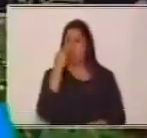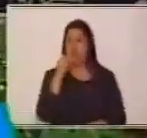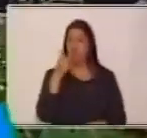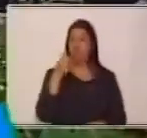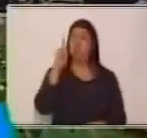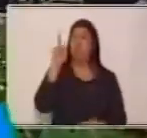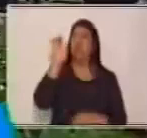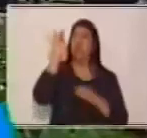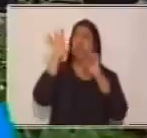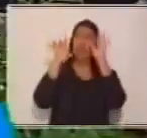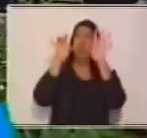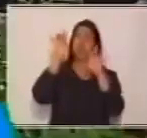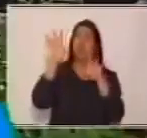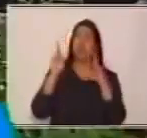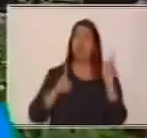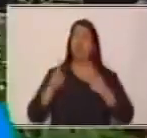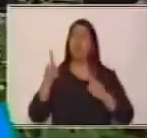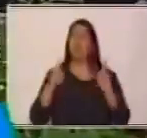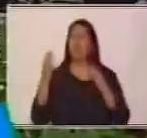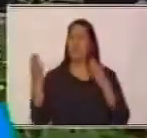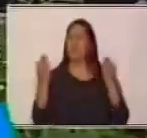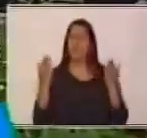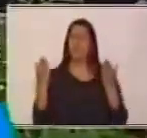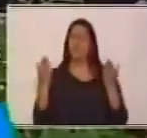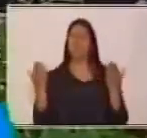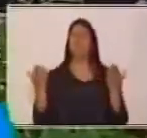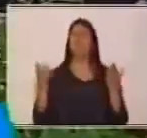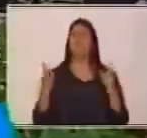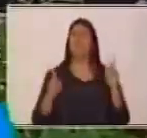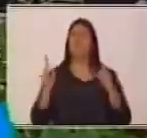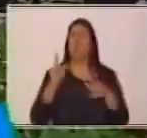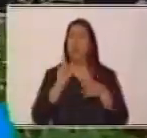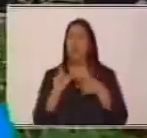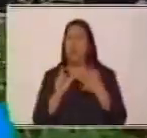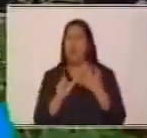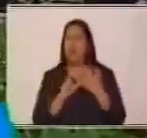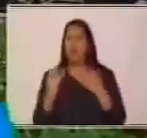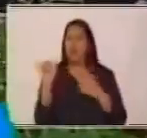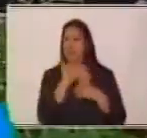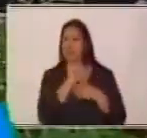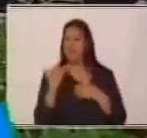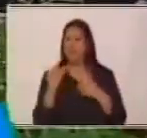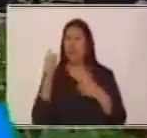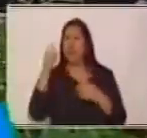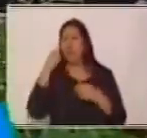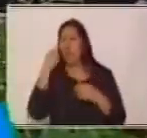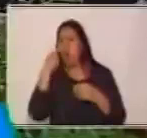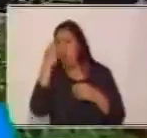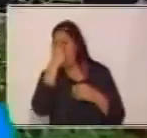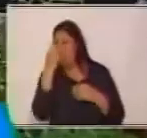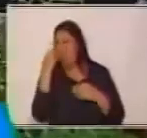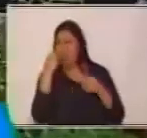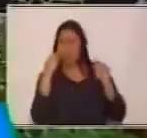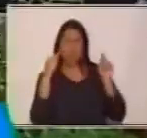¿Qué semejanzas o qué características crees tú que comparten los ojos y la estrella?